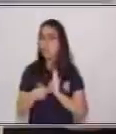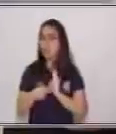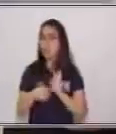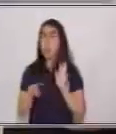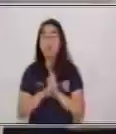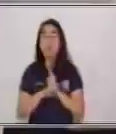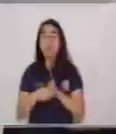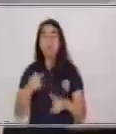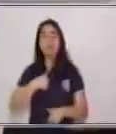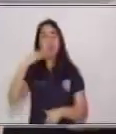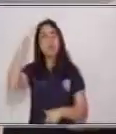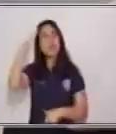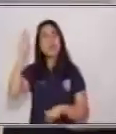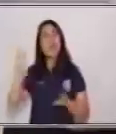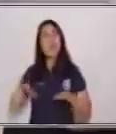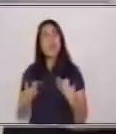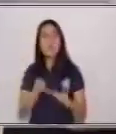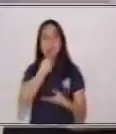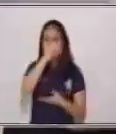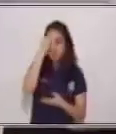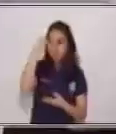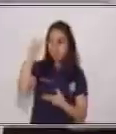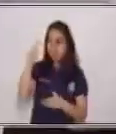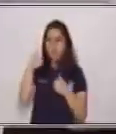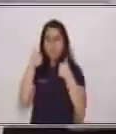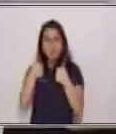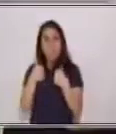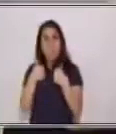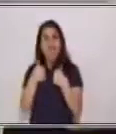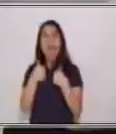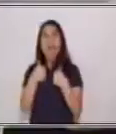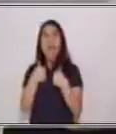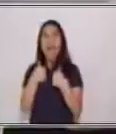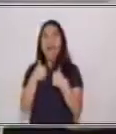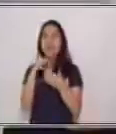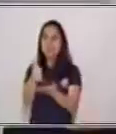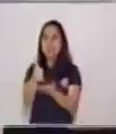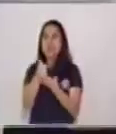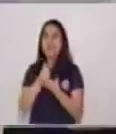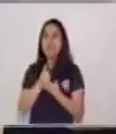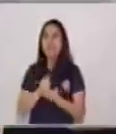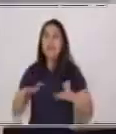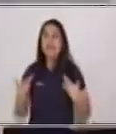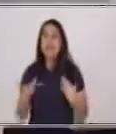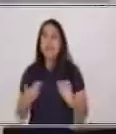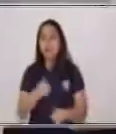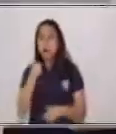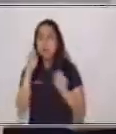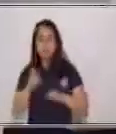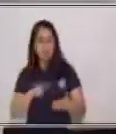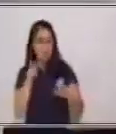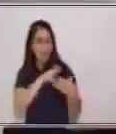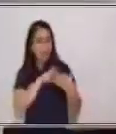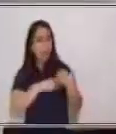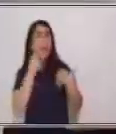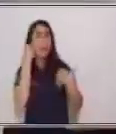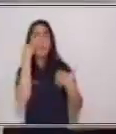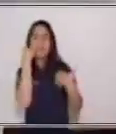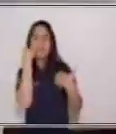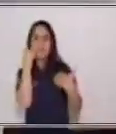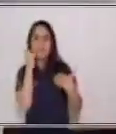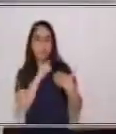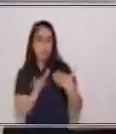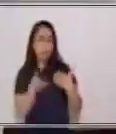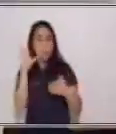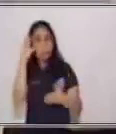ninguna equivocación con las palabras que nosotros pronunciemos, digamos o escribamos. Por la importancia de